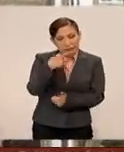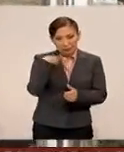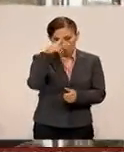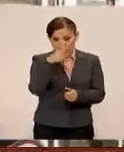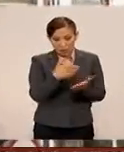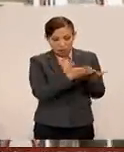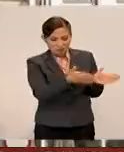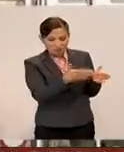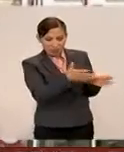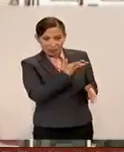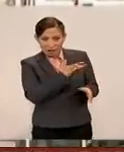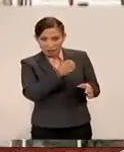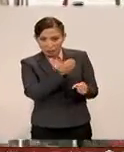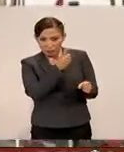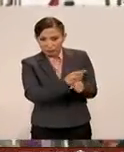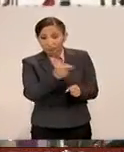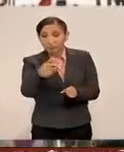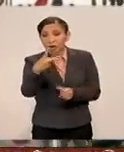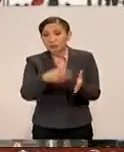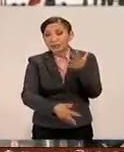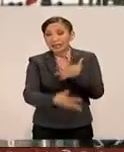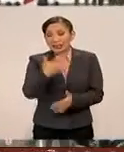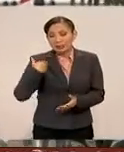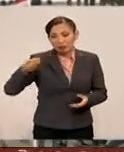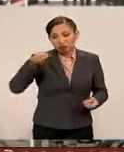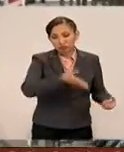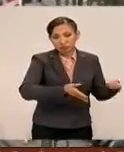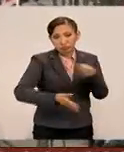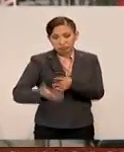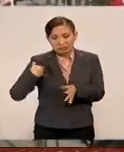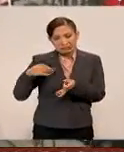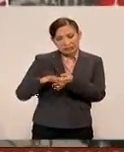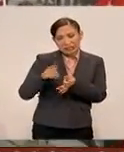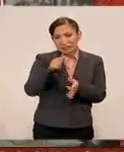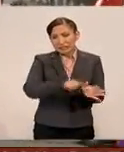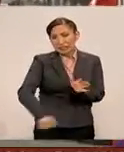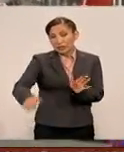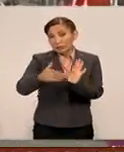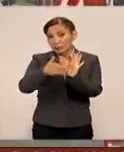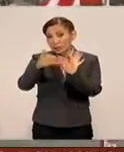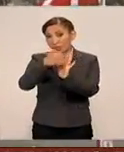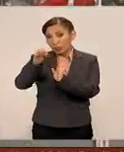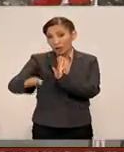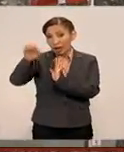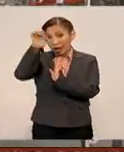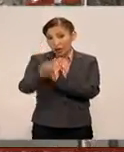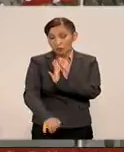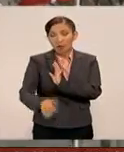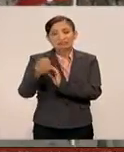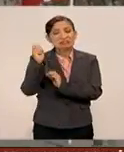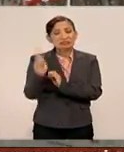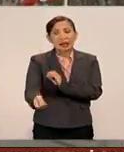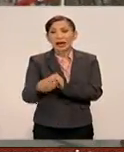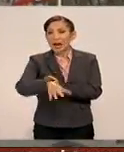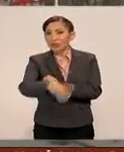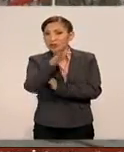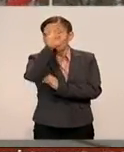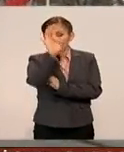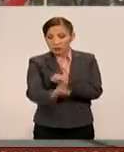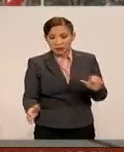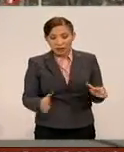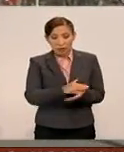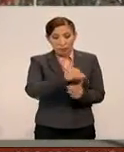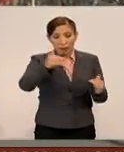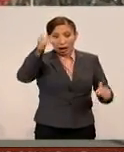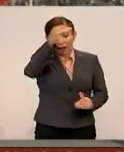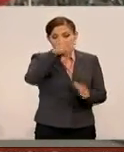país ofrece. Informó que en 2015 el intercambio bilateral fue cercano a los 600 millones de euros. Esto representa 14% más